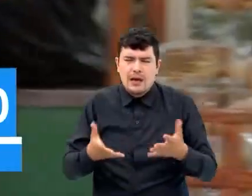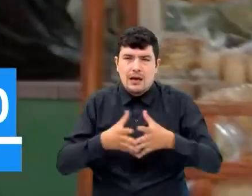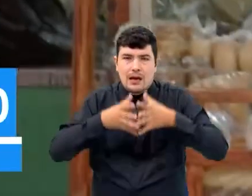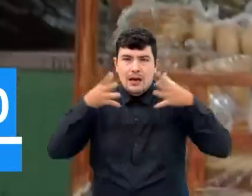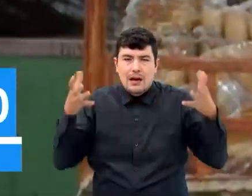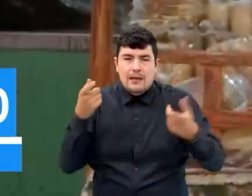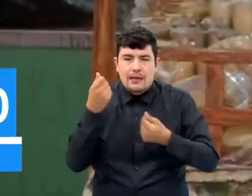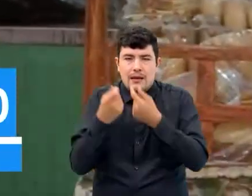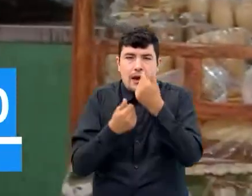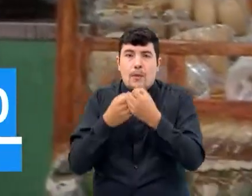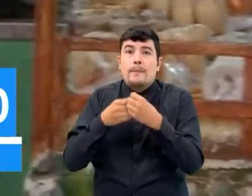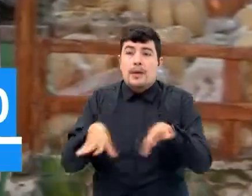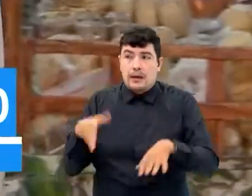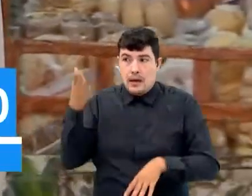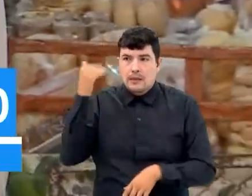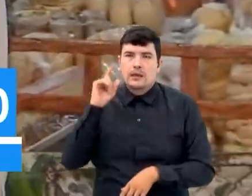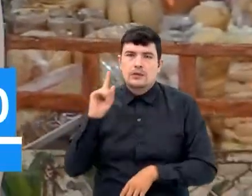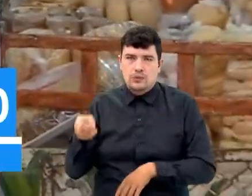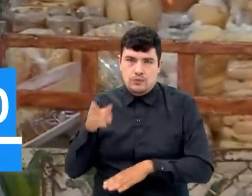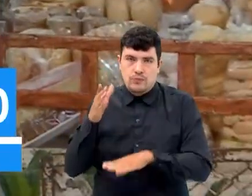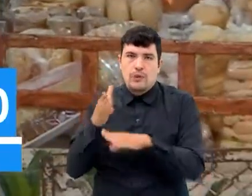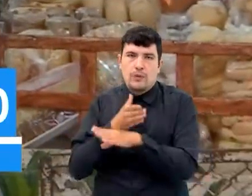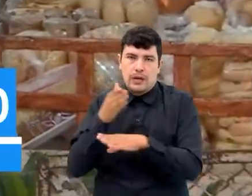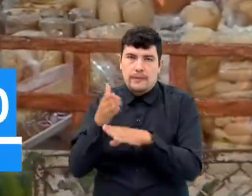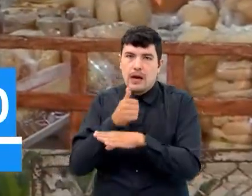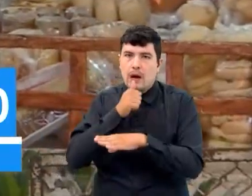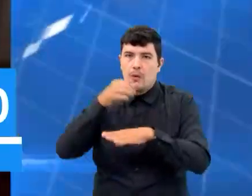dinero que han perdido a causa de esta problemática.